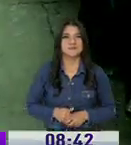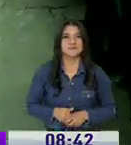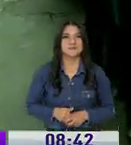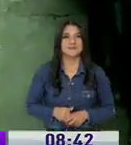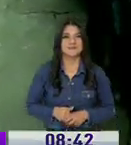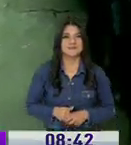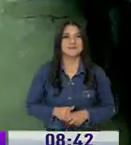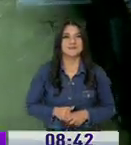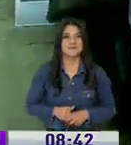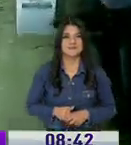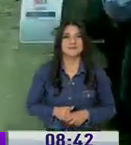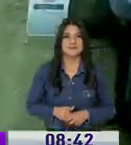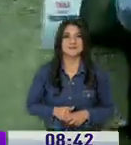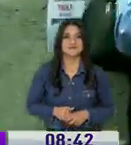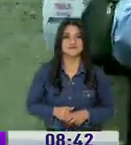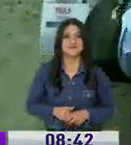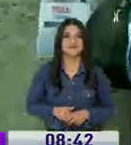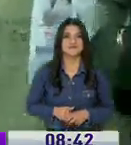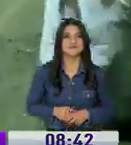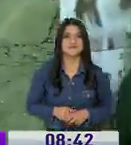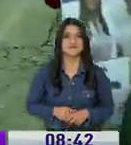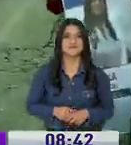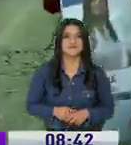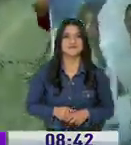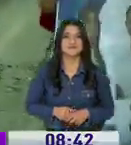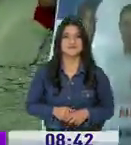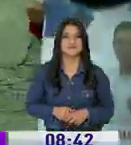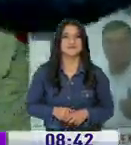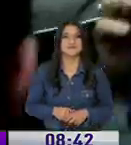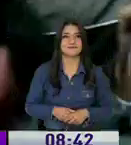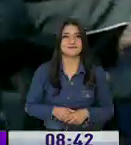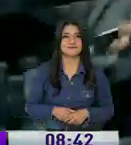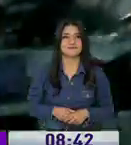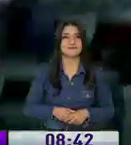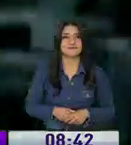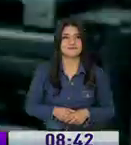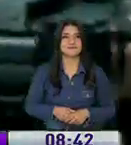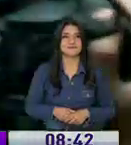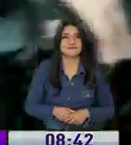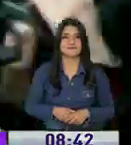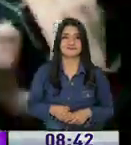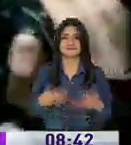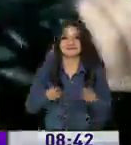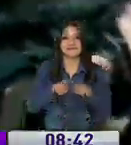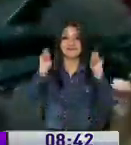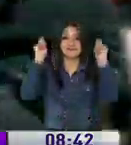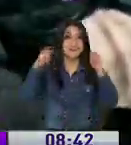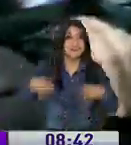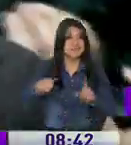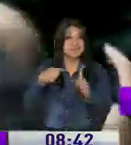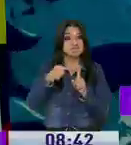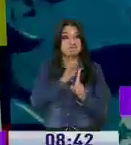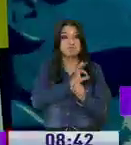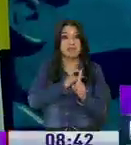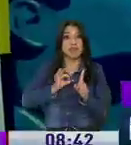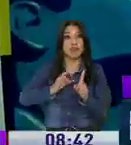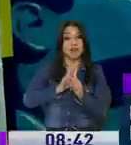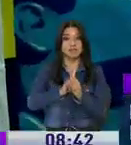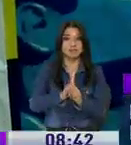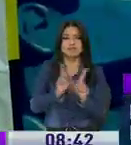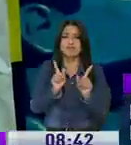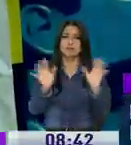Pueblo unido jamás será vencido. Al puro estilo de campaña electoral, Paola Pavón fue recibida